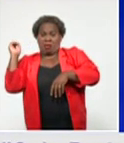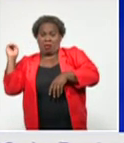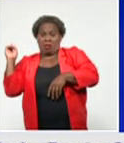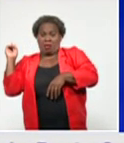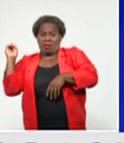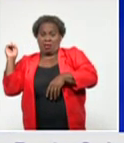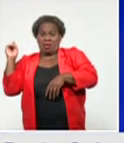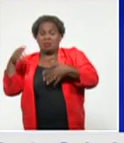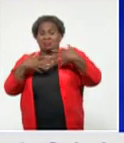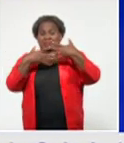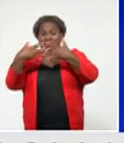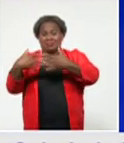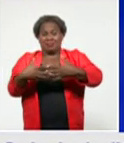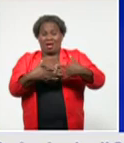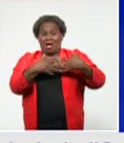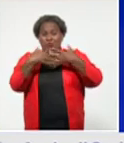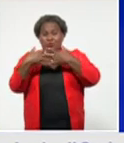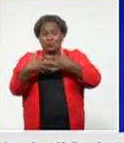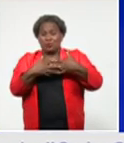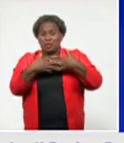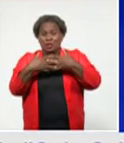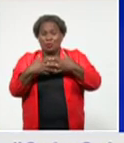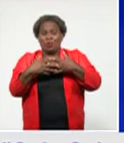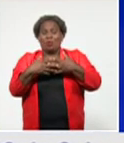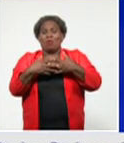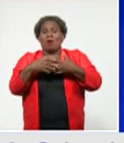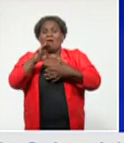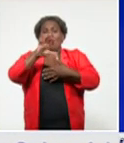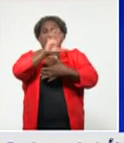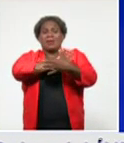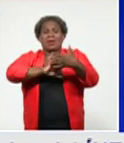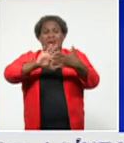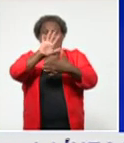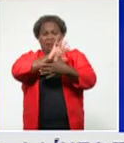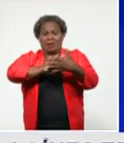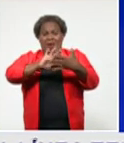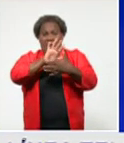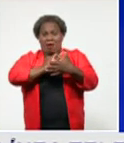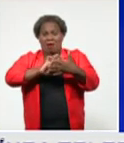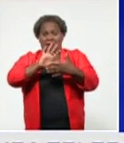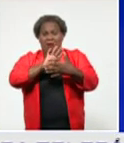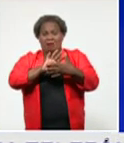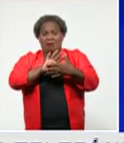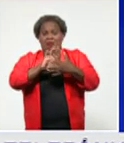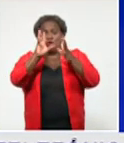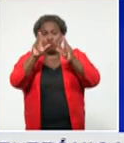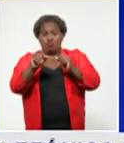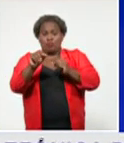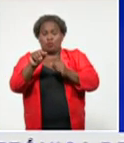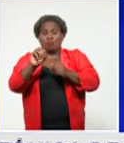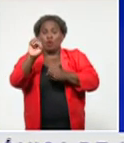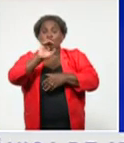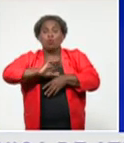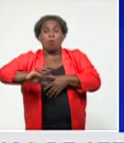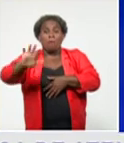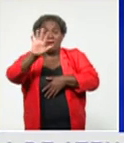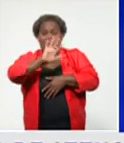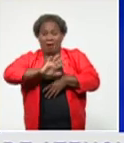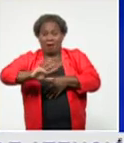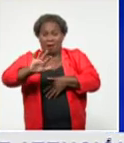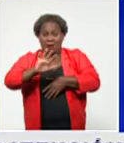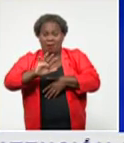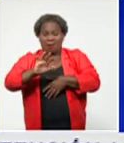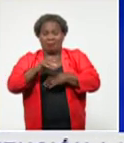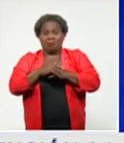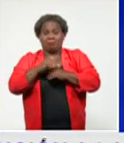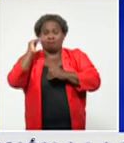los Estados Unidos de Norteamérica y la región de las Américas con el número de casos, Europa y